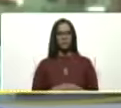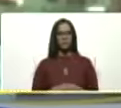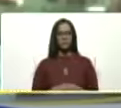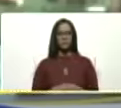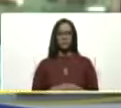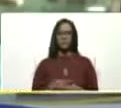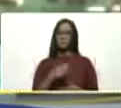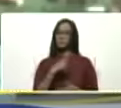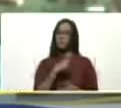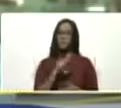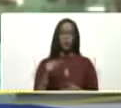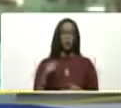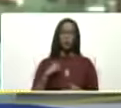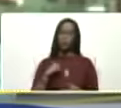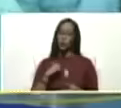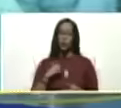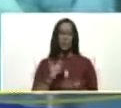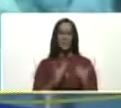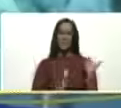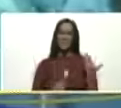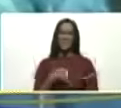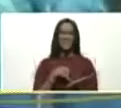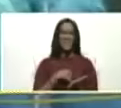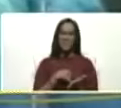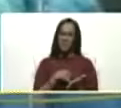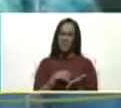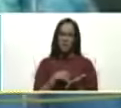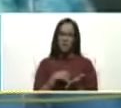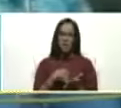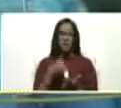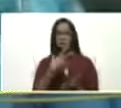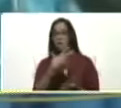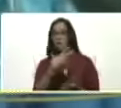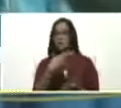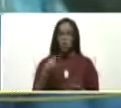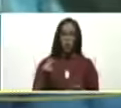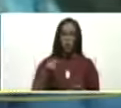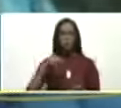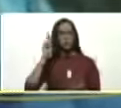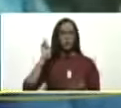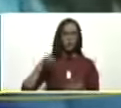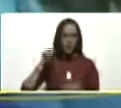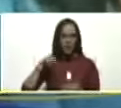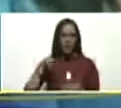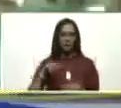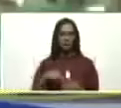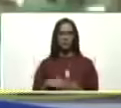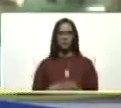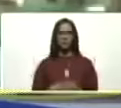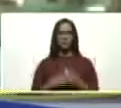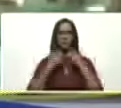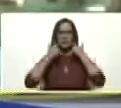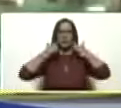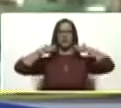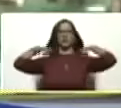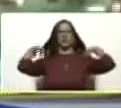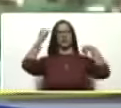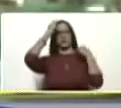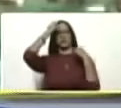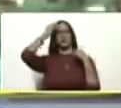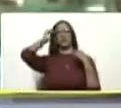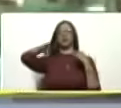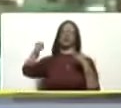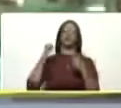No soy un presidente débil. No lo he sido ni lo seré jamás. No soy un